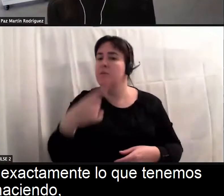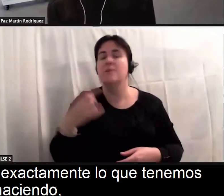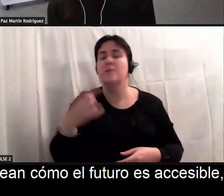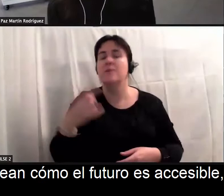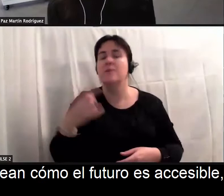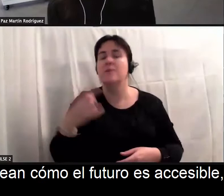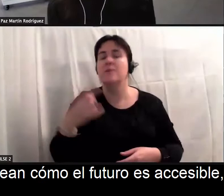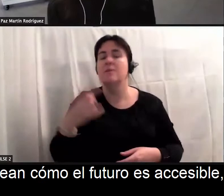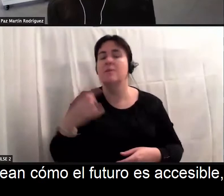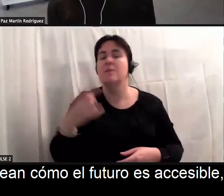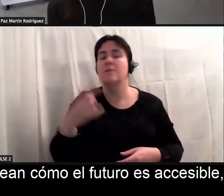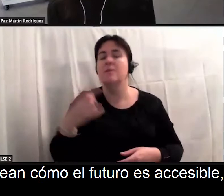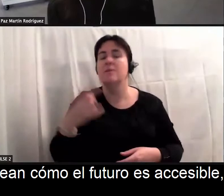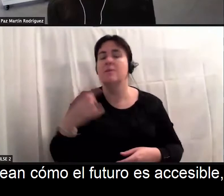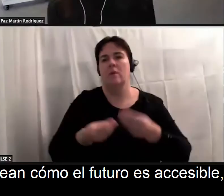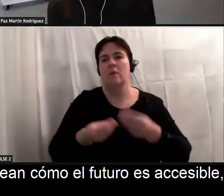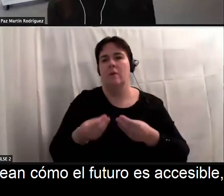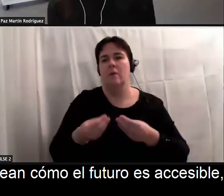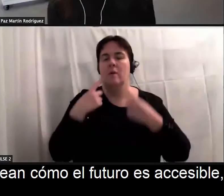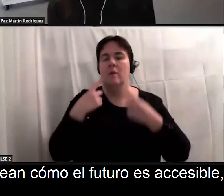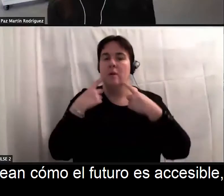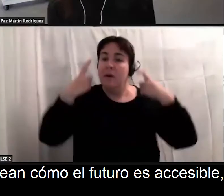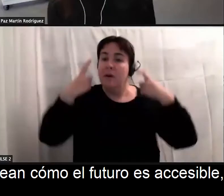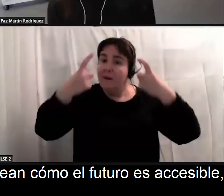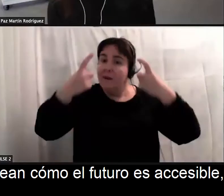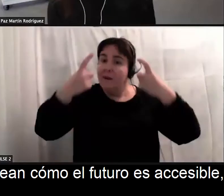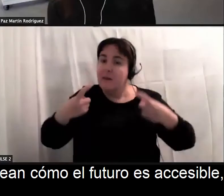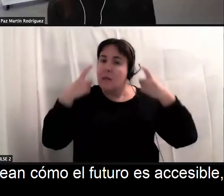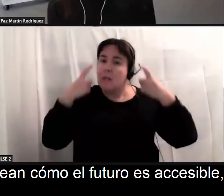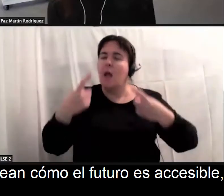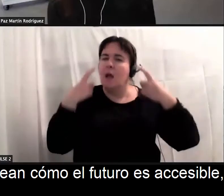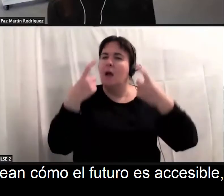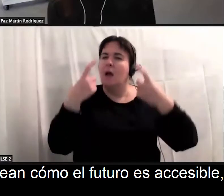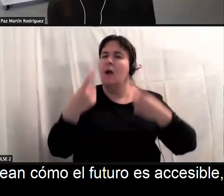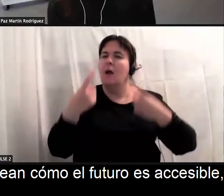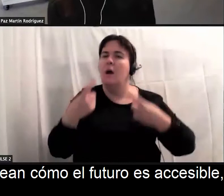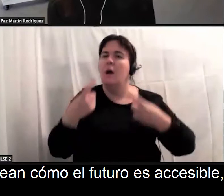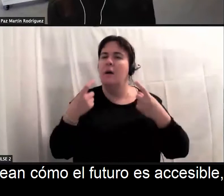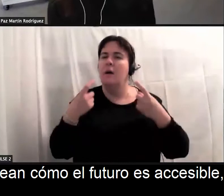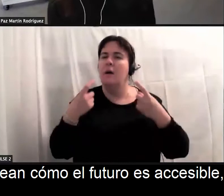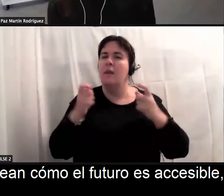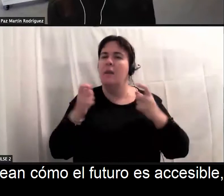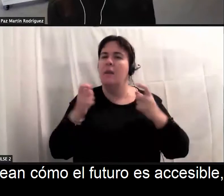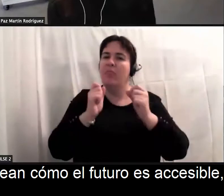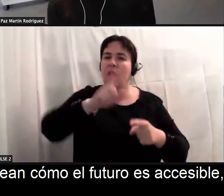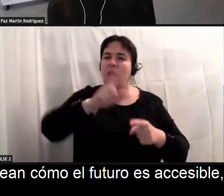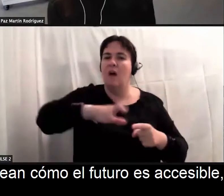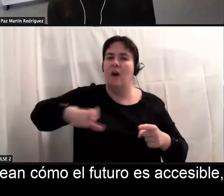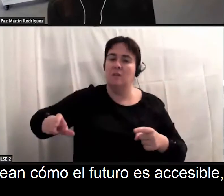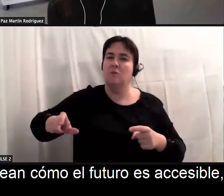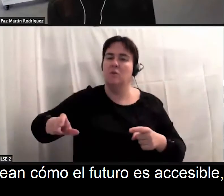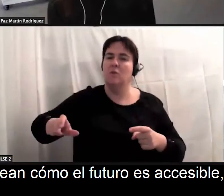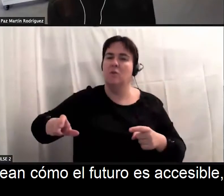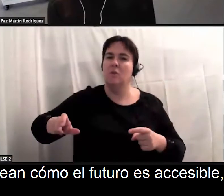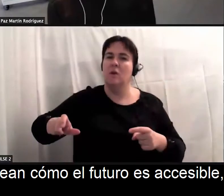de inspirar a todos que vean cómo el futuro es accesible,